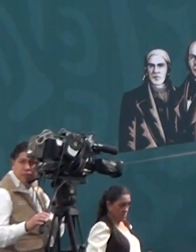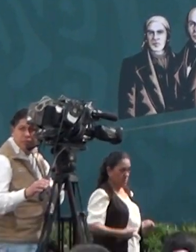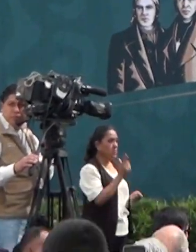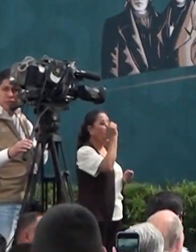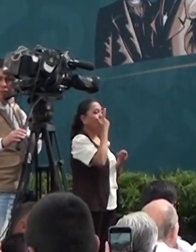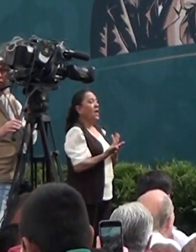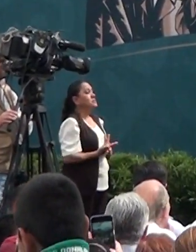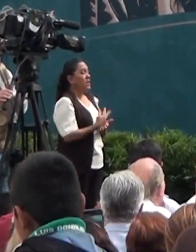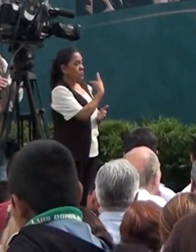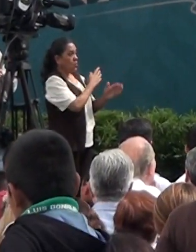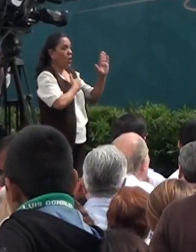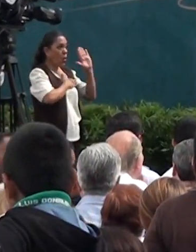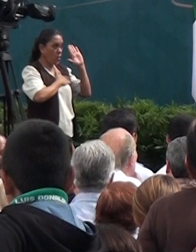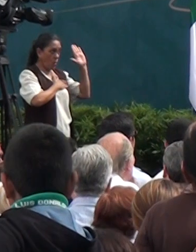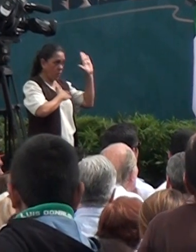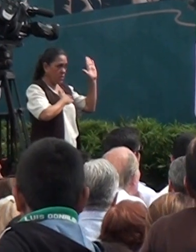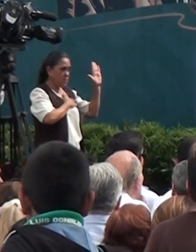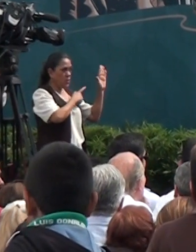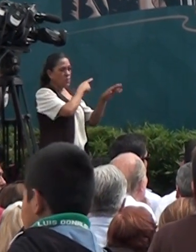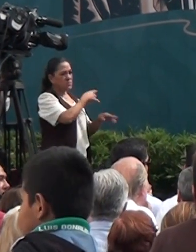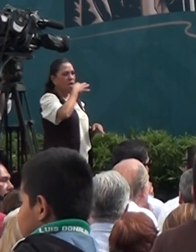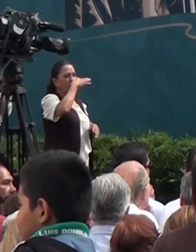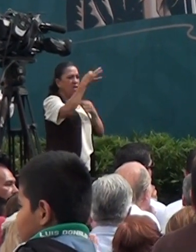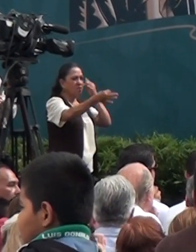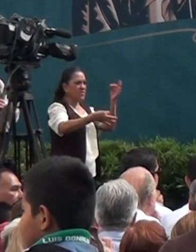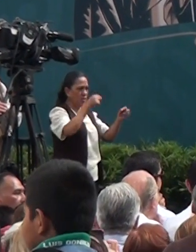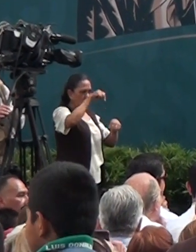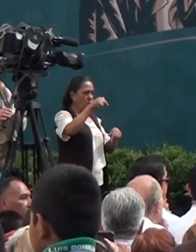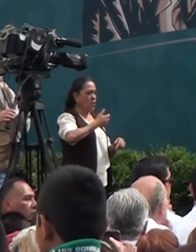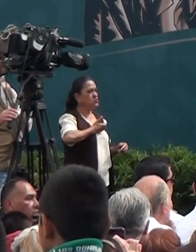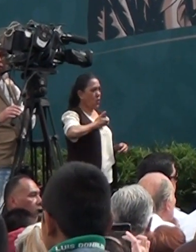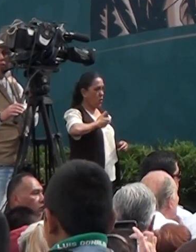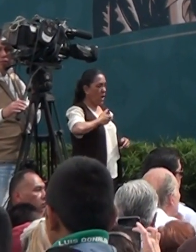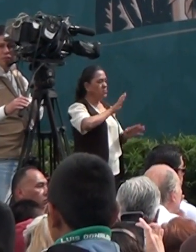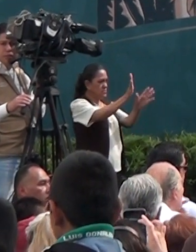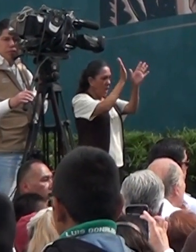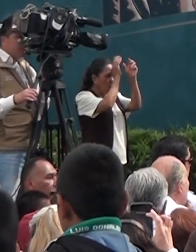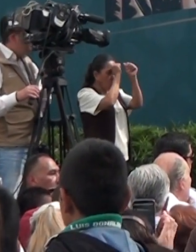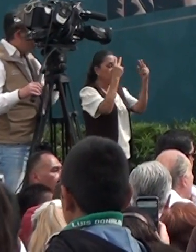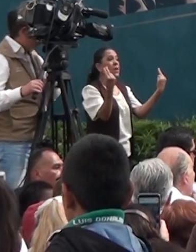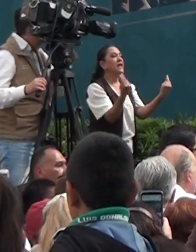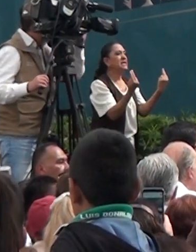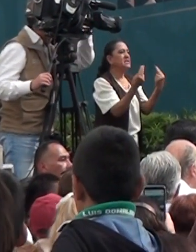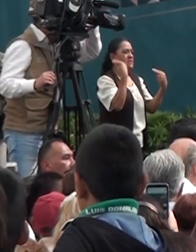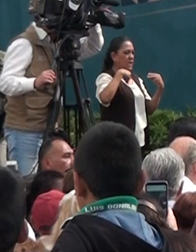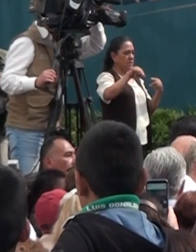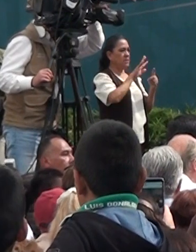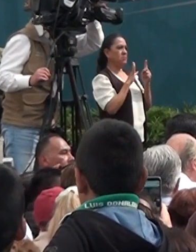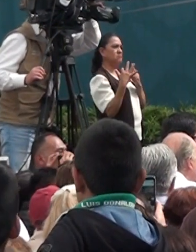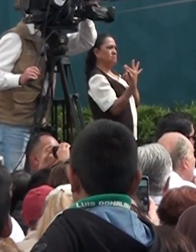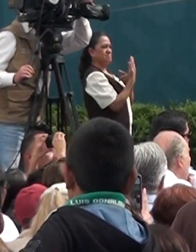los compromisos que usted publicó en el Zócalo Capitalino sean acordes a las necesidades que nos rodean. ¿Quieres